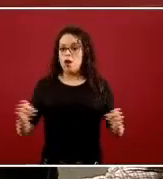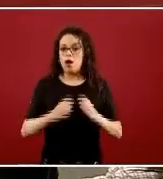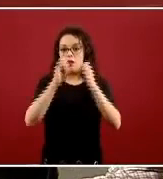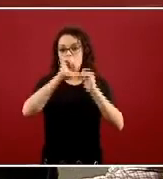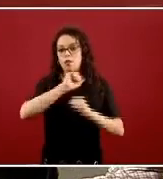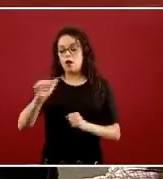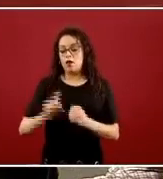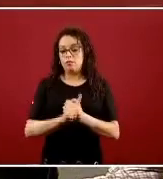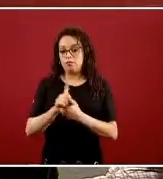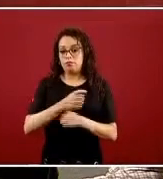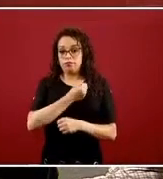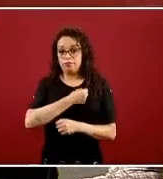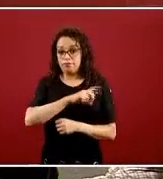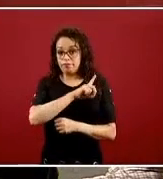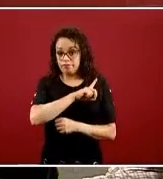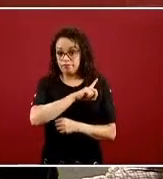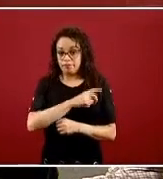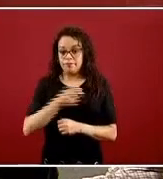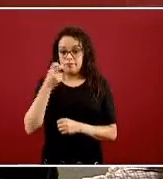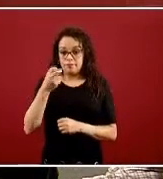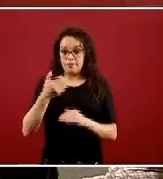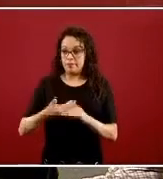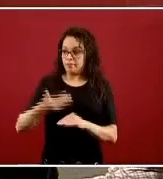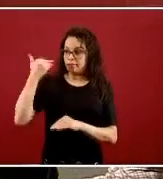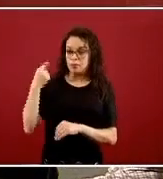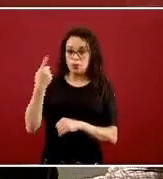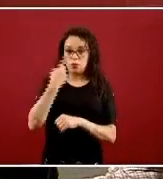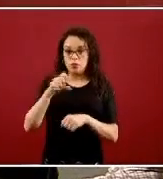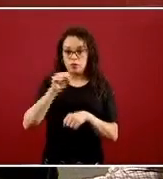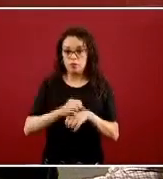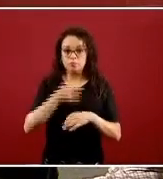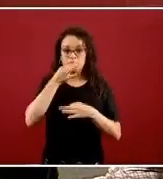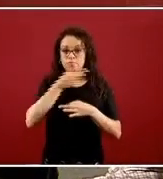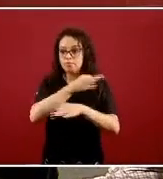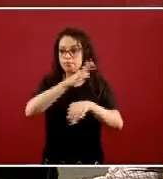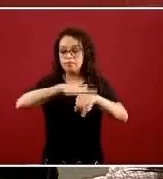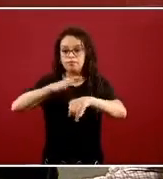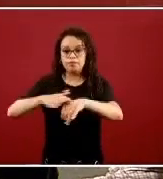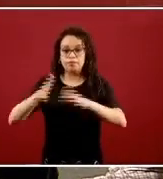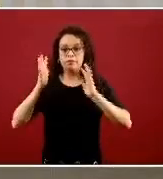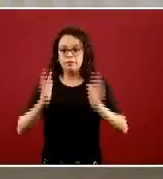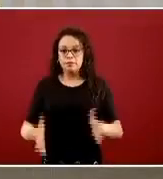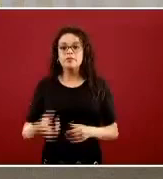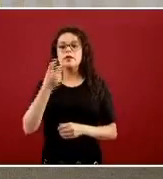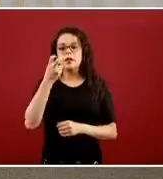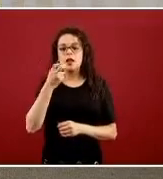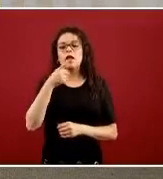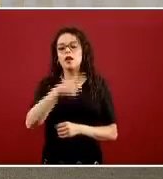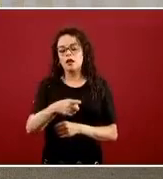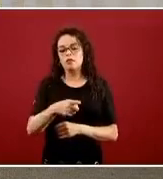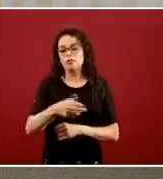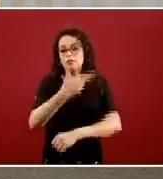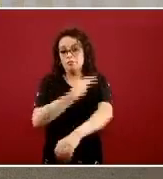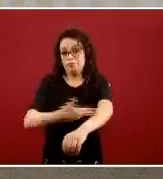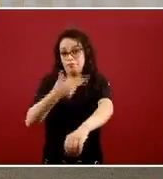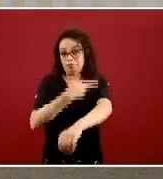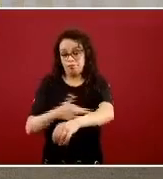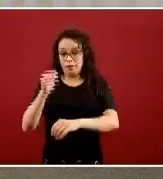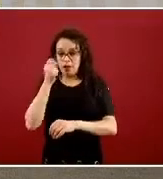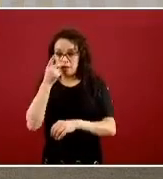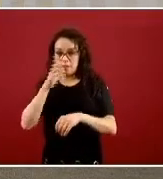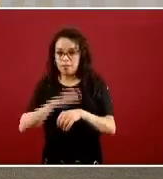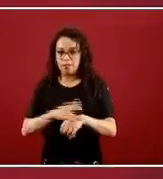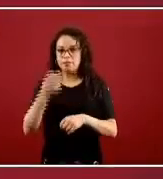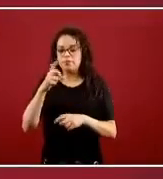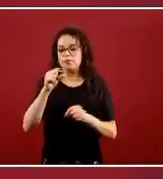fue basado en el decreto de la semana pasada, se hacen excepciones a los procesos administrativos. Y